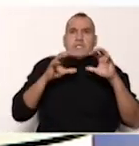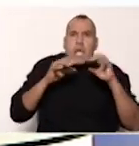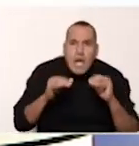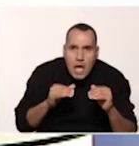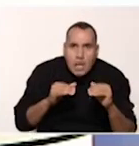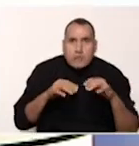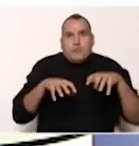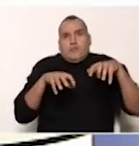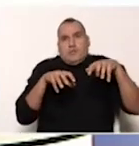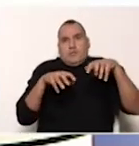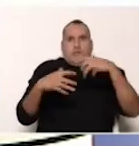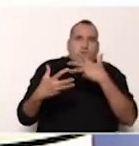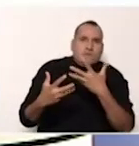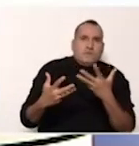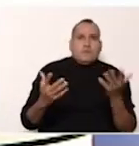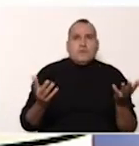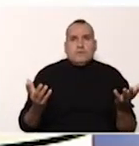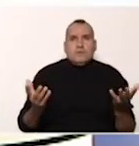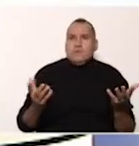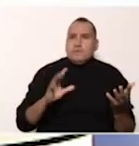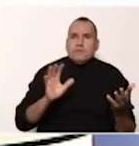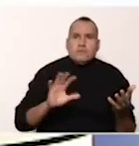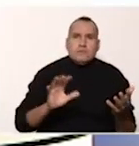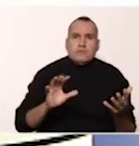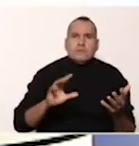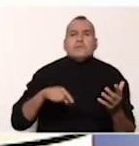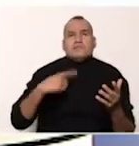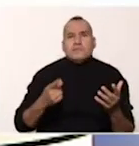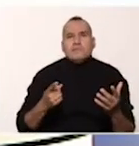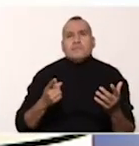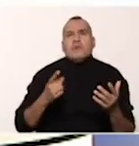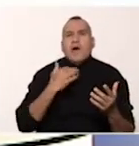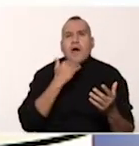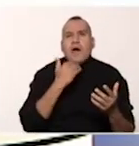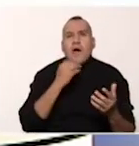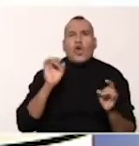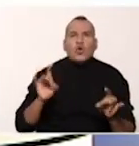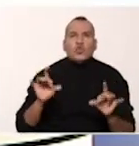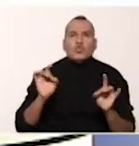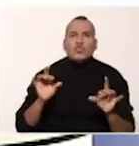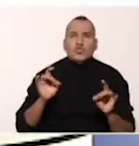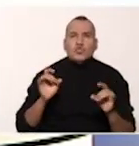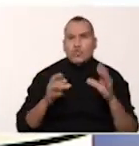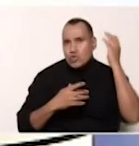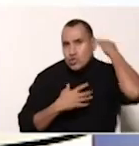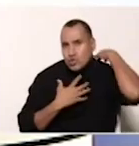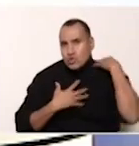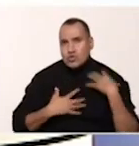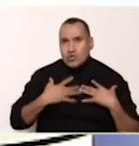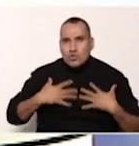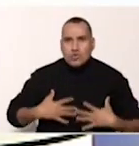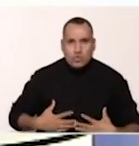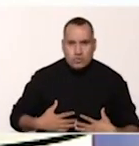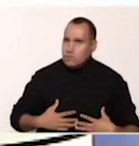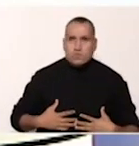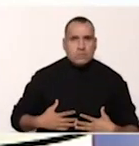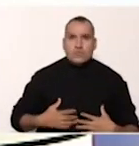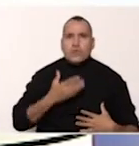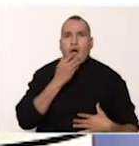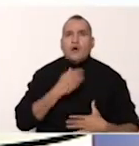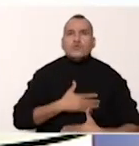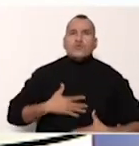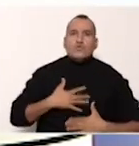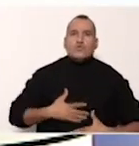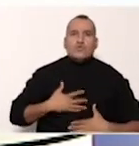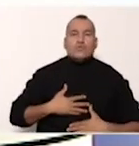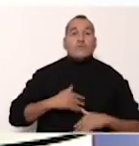agache, que se incline y que en consecuencia le genere eso algún tipo de dolor o malestar. Y al terminar de